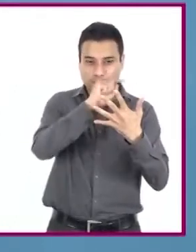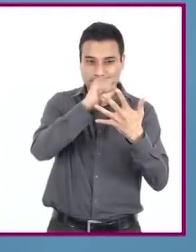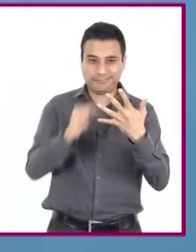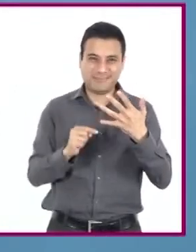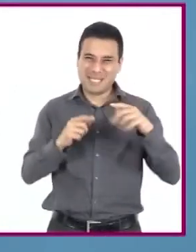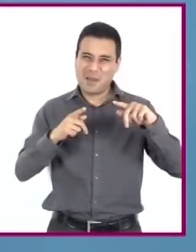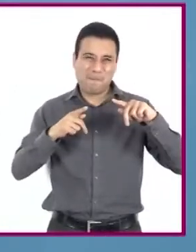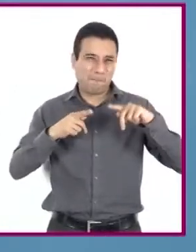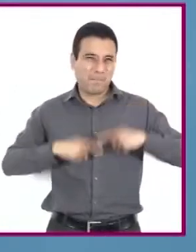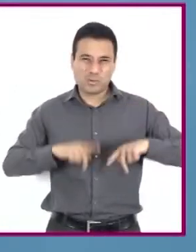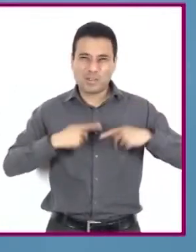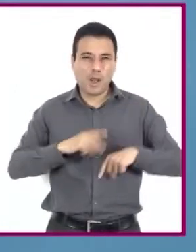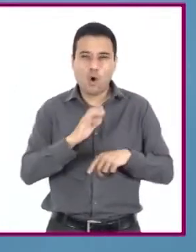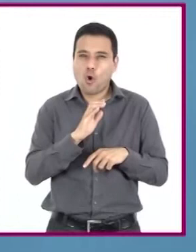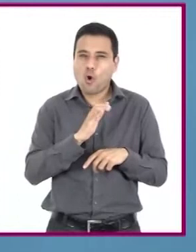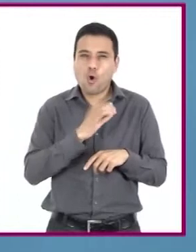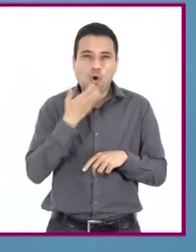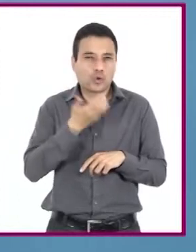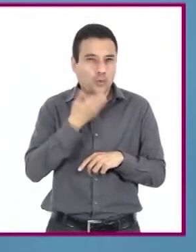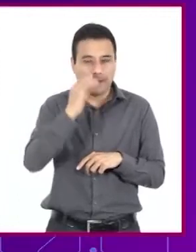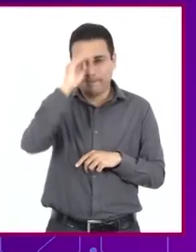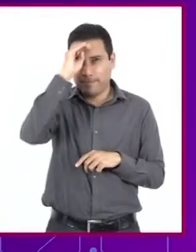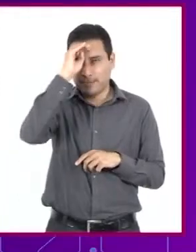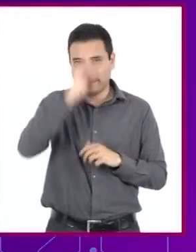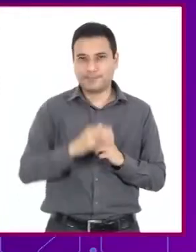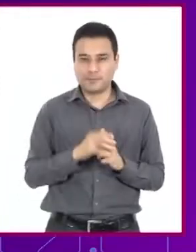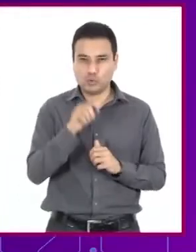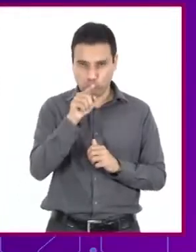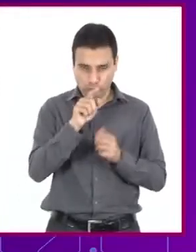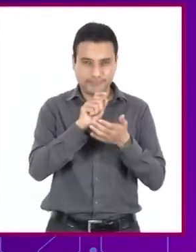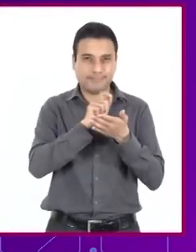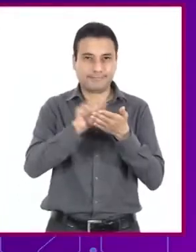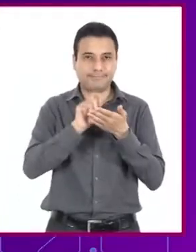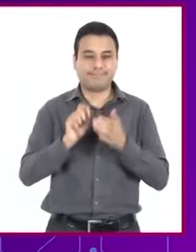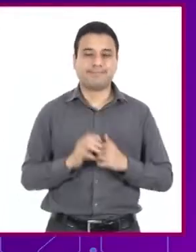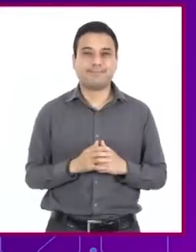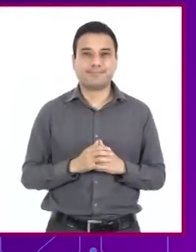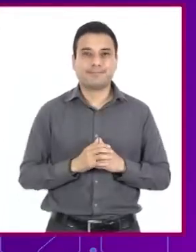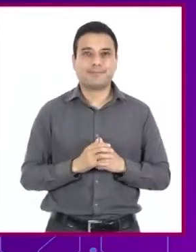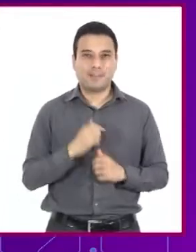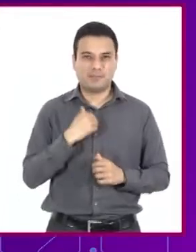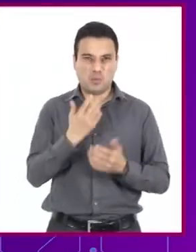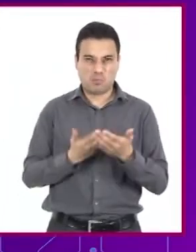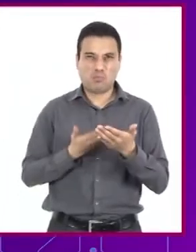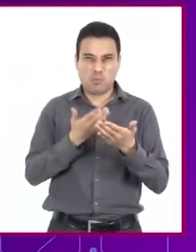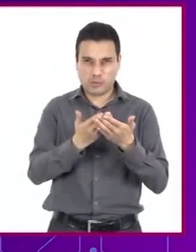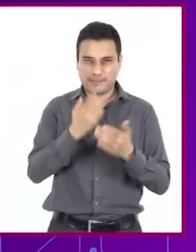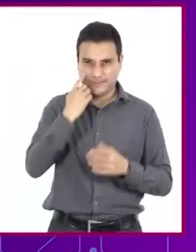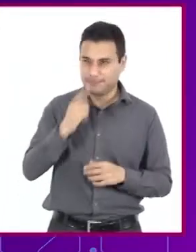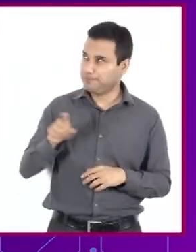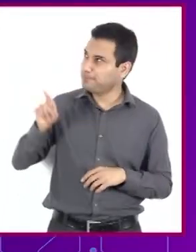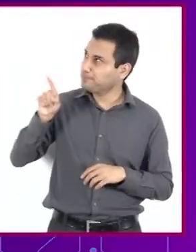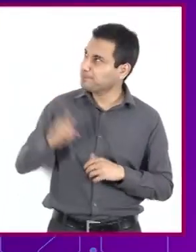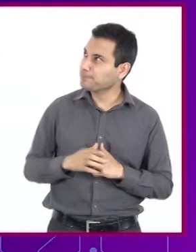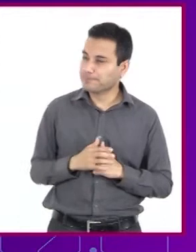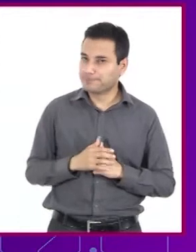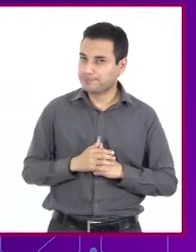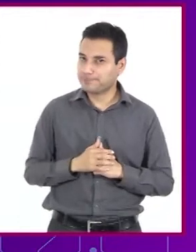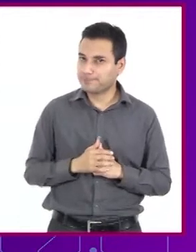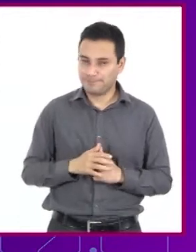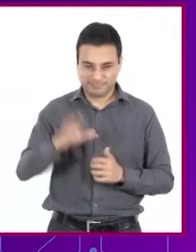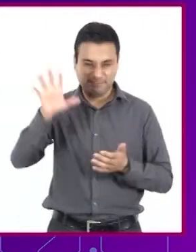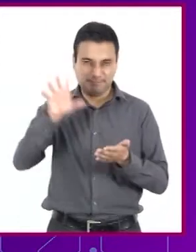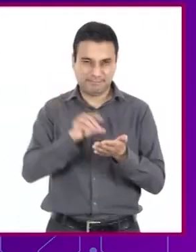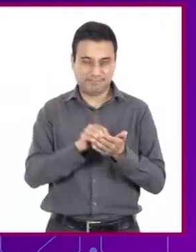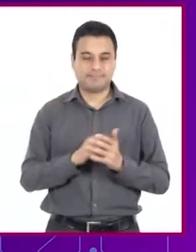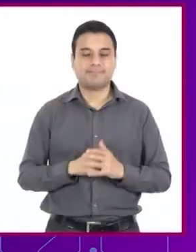estereotipos que han aprendido en casa y en la escuela. Para ello, les propongo que elaboren un cuadro como en el